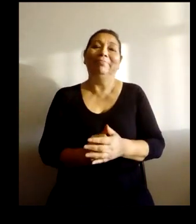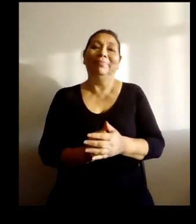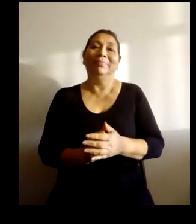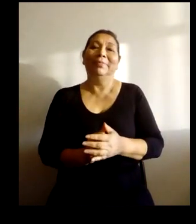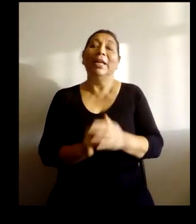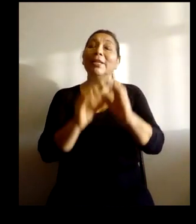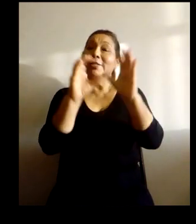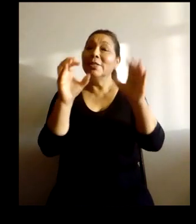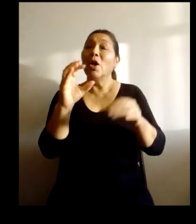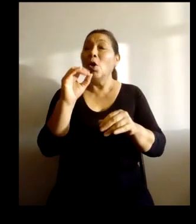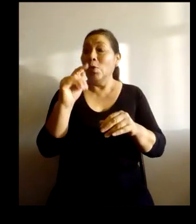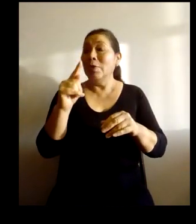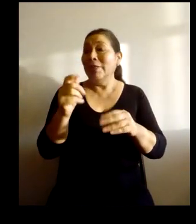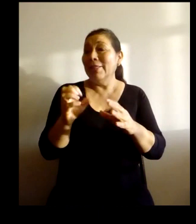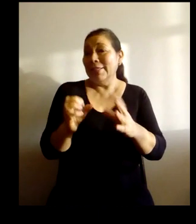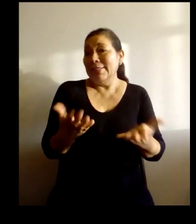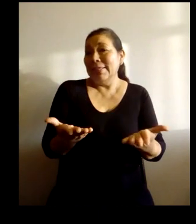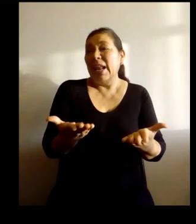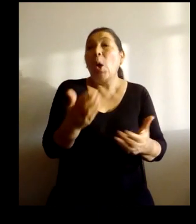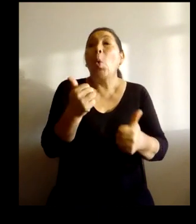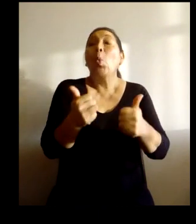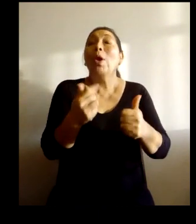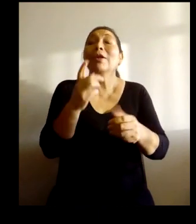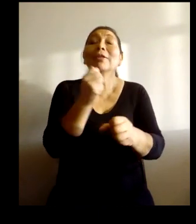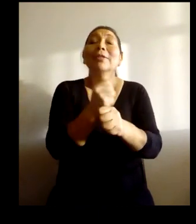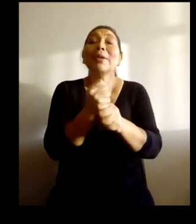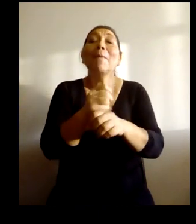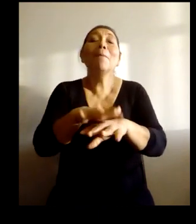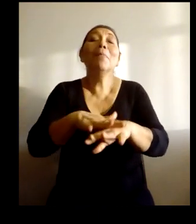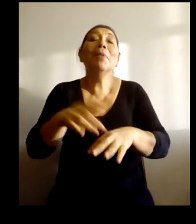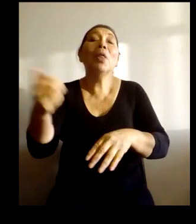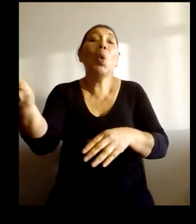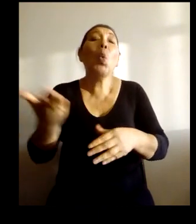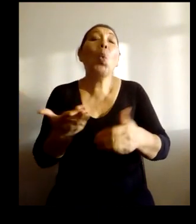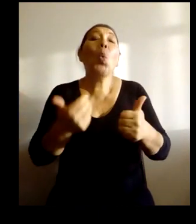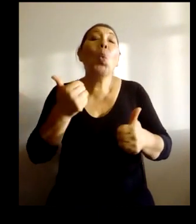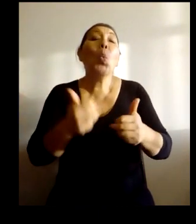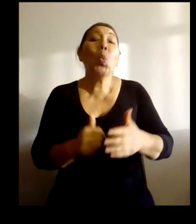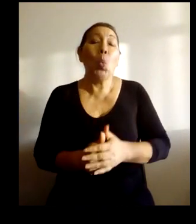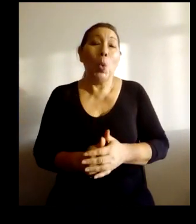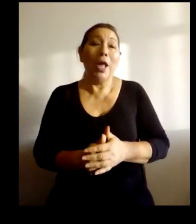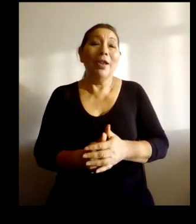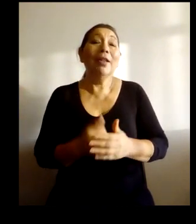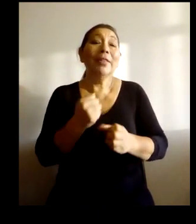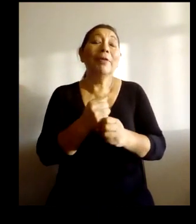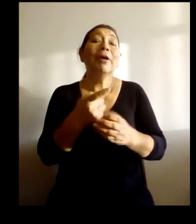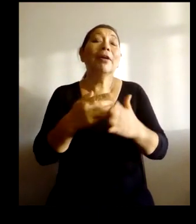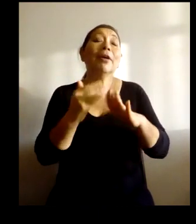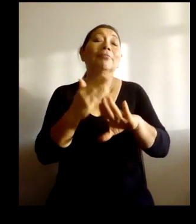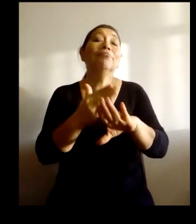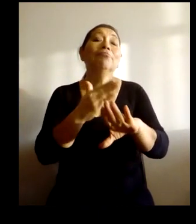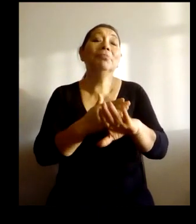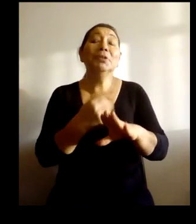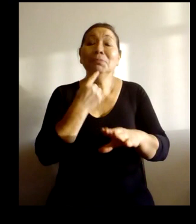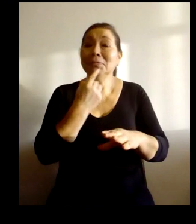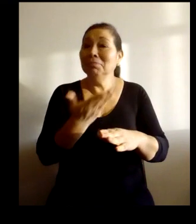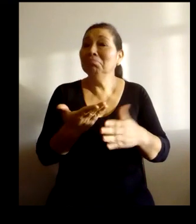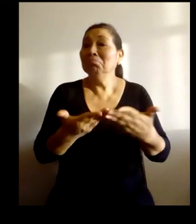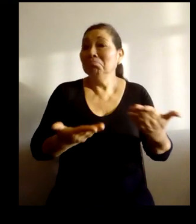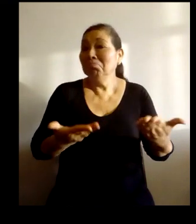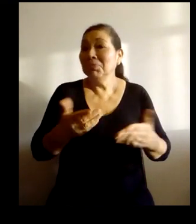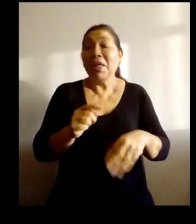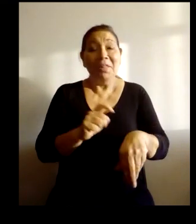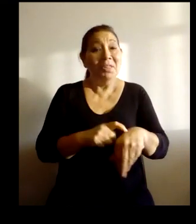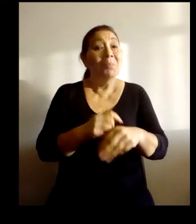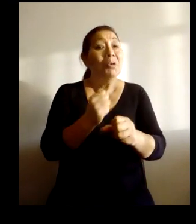ocupacional. No existen certificados de labores que señalen cuál ha sido el desempeño del demandante, cuáles han sido las labores que ha desarrollado. Como les dije,